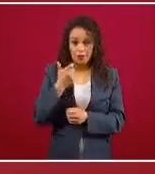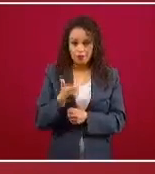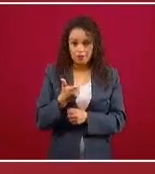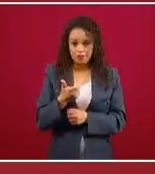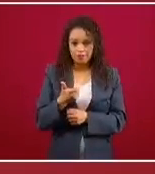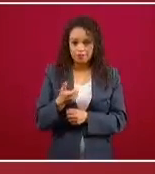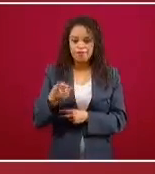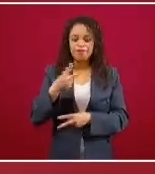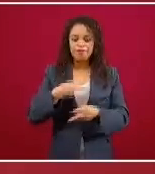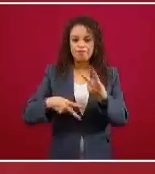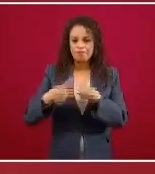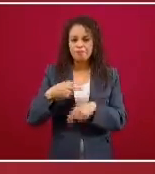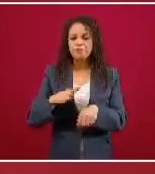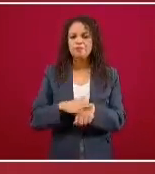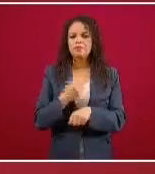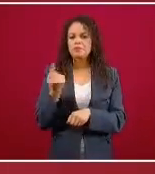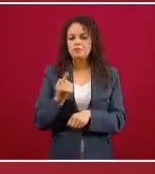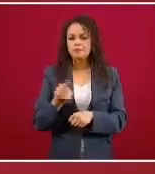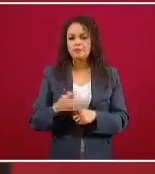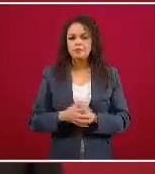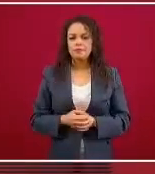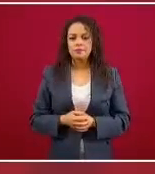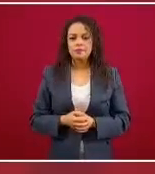por la explotación